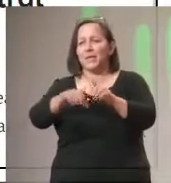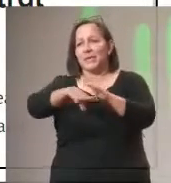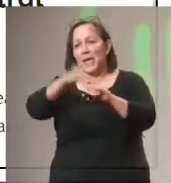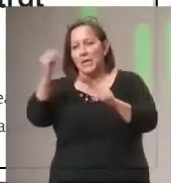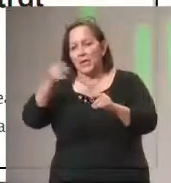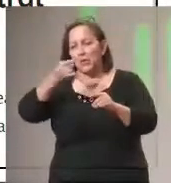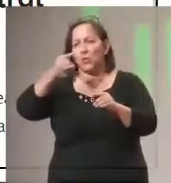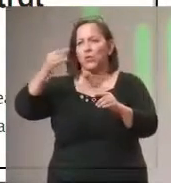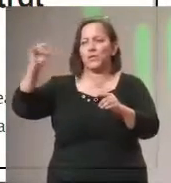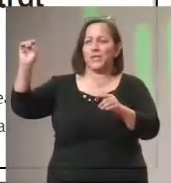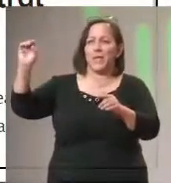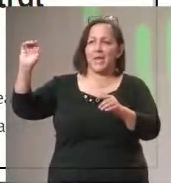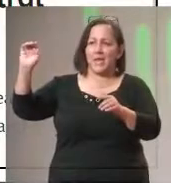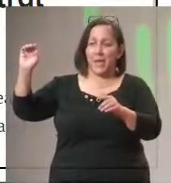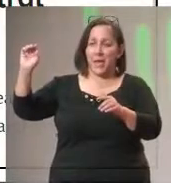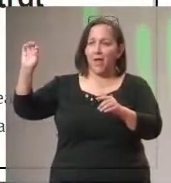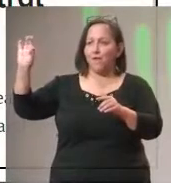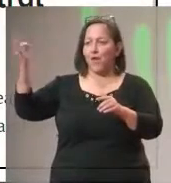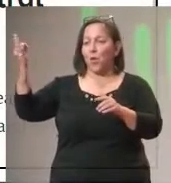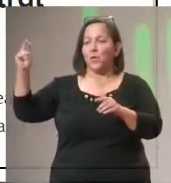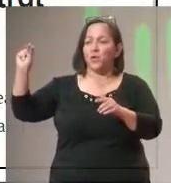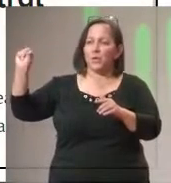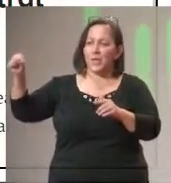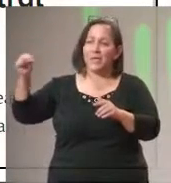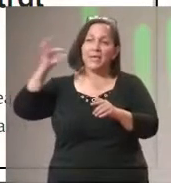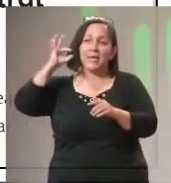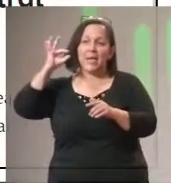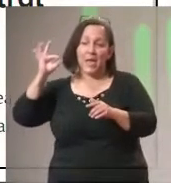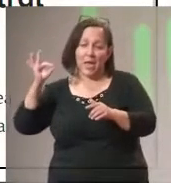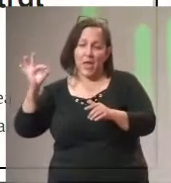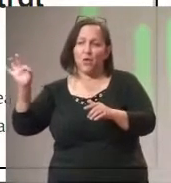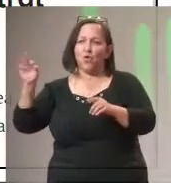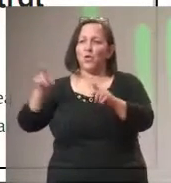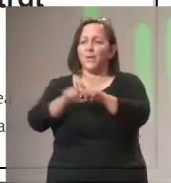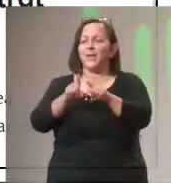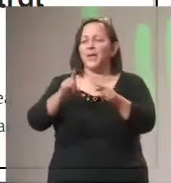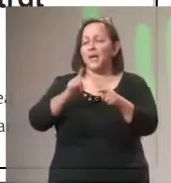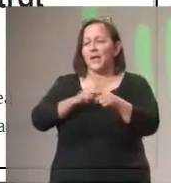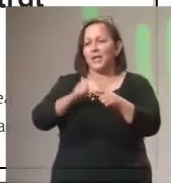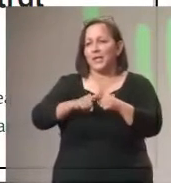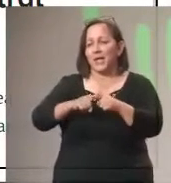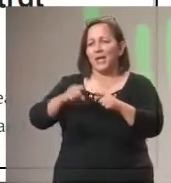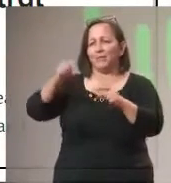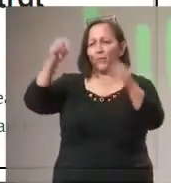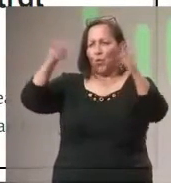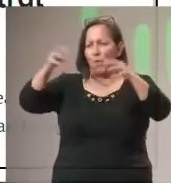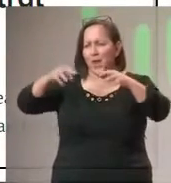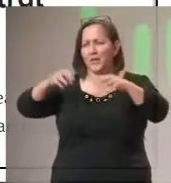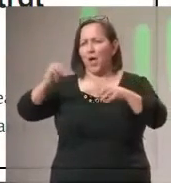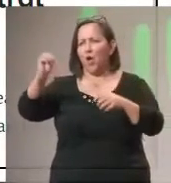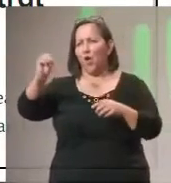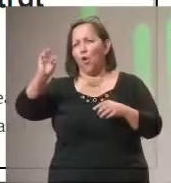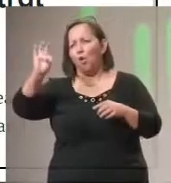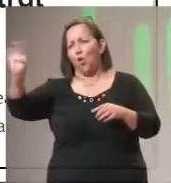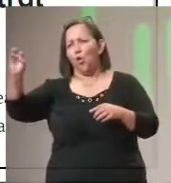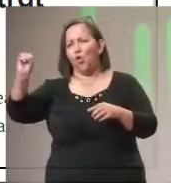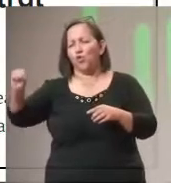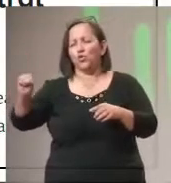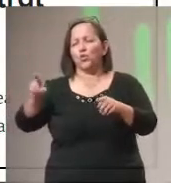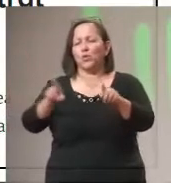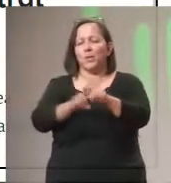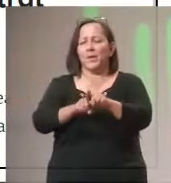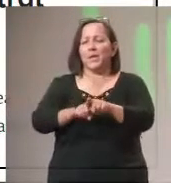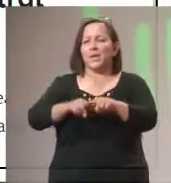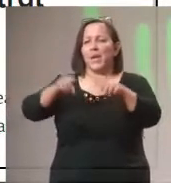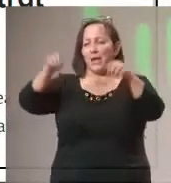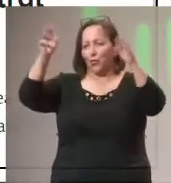Niño, el impacto de la tormenta del huracán Otto, en el 2017 la tormenta tropical